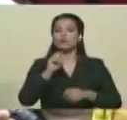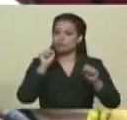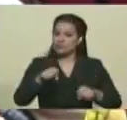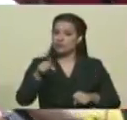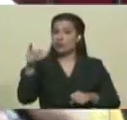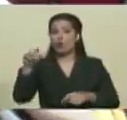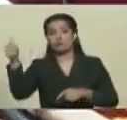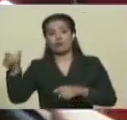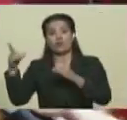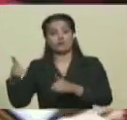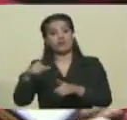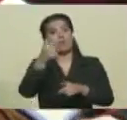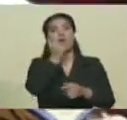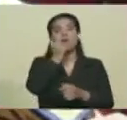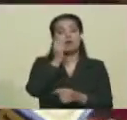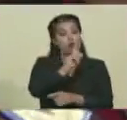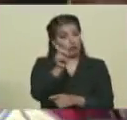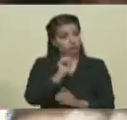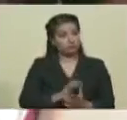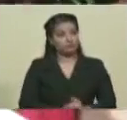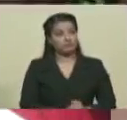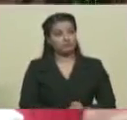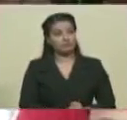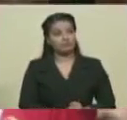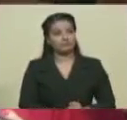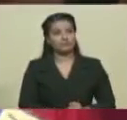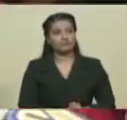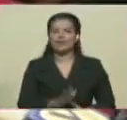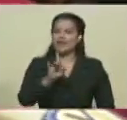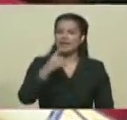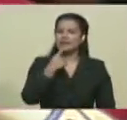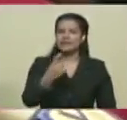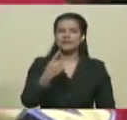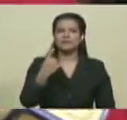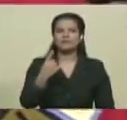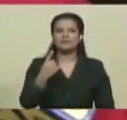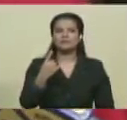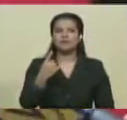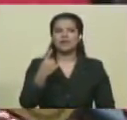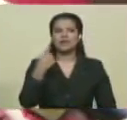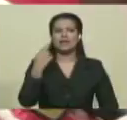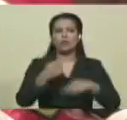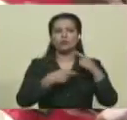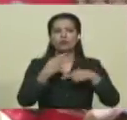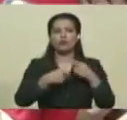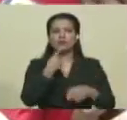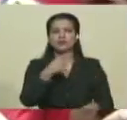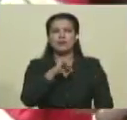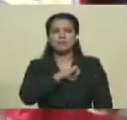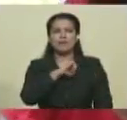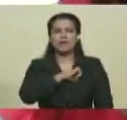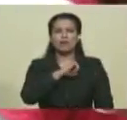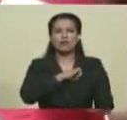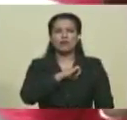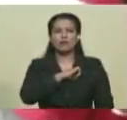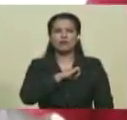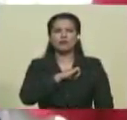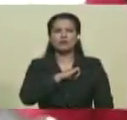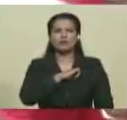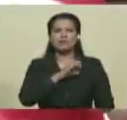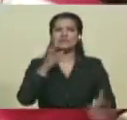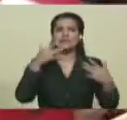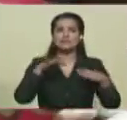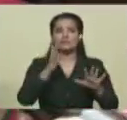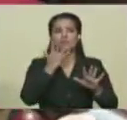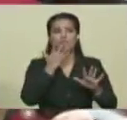queje. Diputado, una pregunta muy importante. La oposición siempre ha dicho que tienen temor, digamos que es temor, por si el